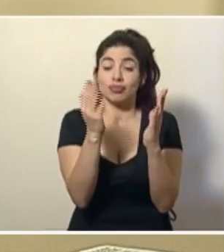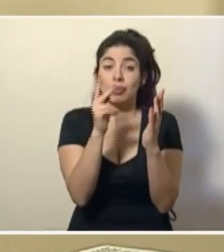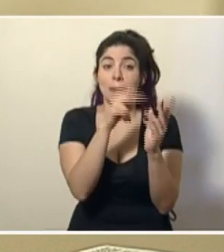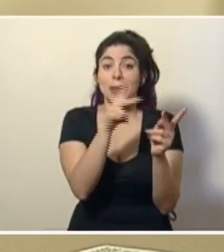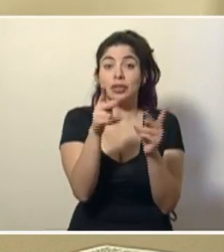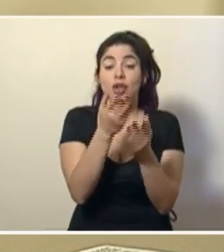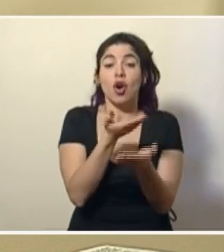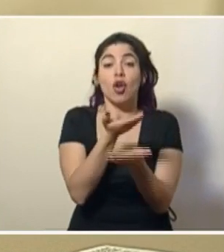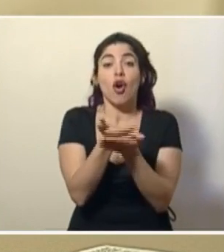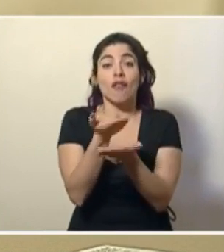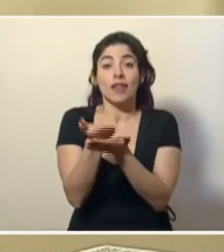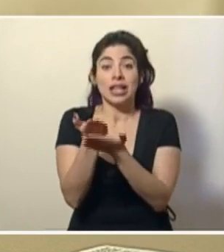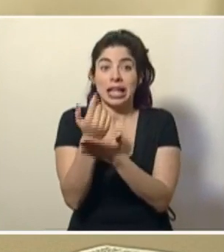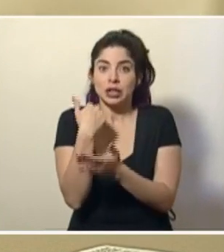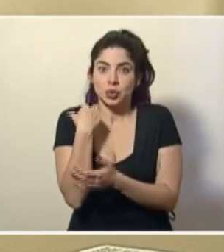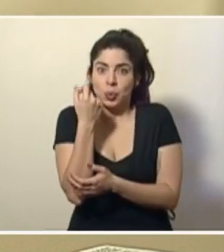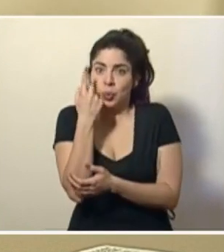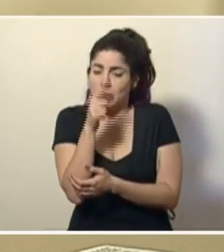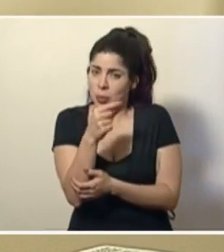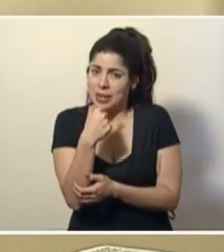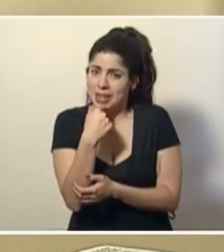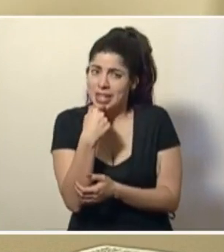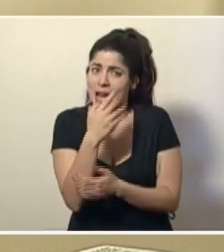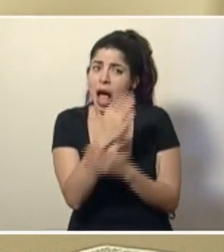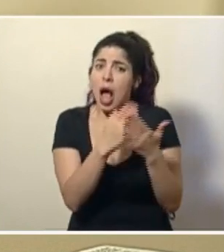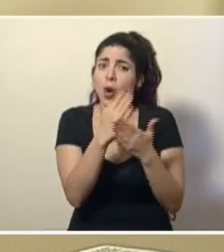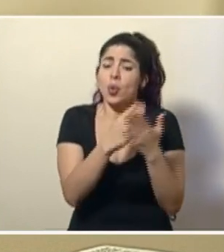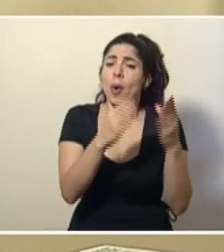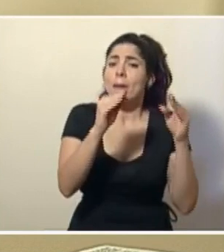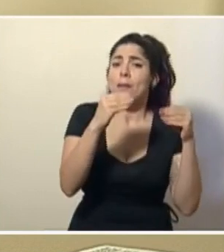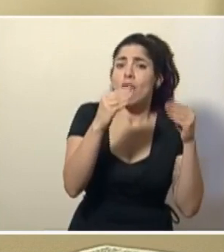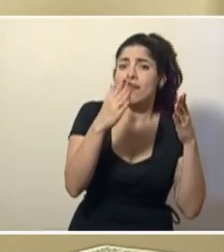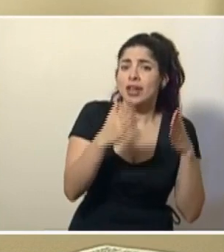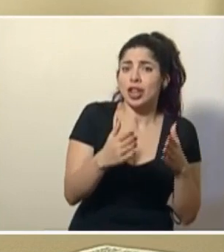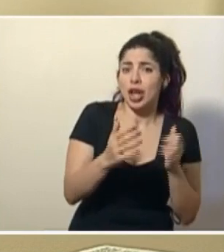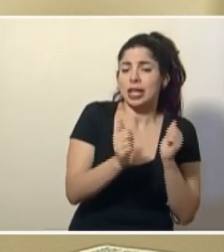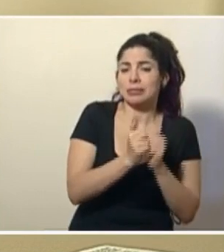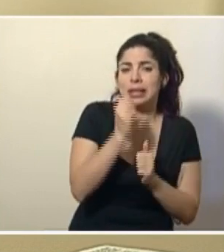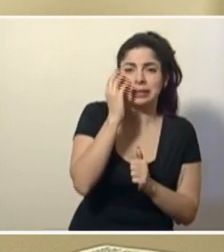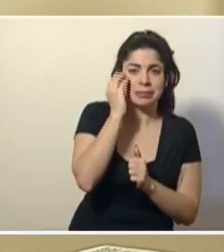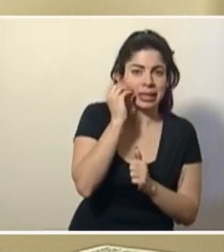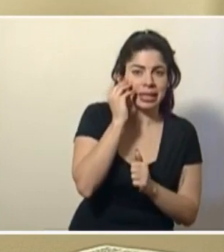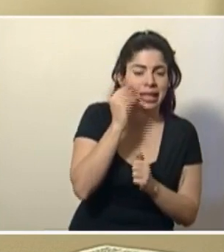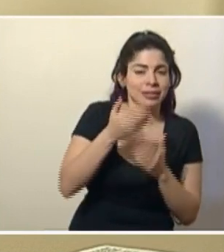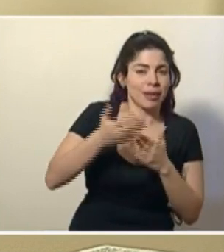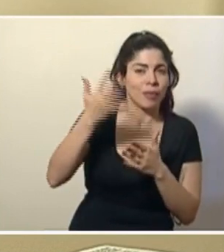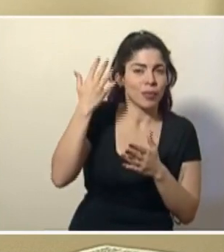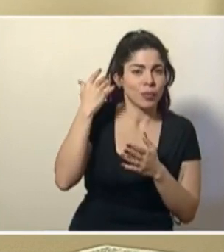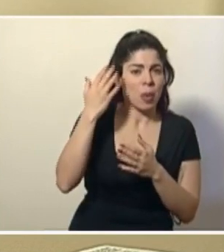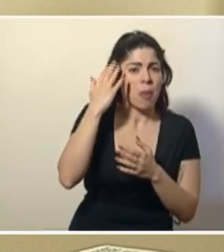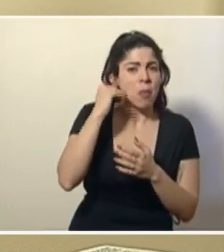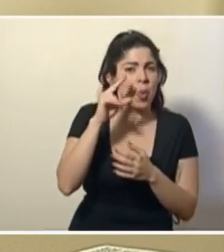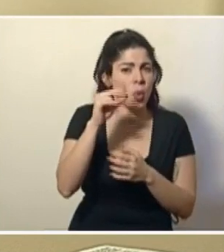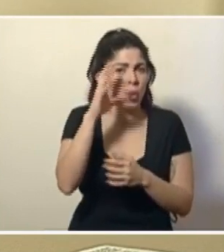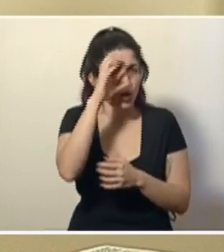que eran, de lo que le entendí, que eran proveedores con más experiencia o más trayectoria, ¿y por qué no se consideró eso?